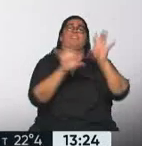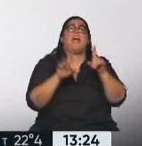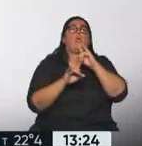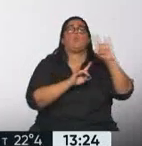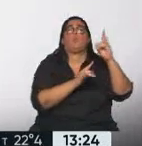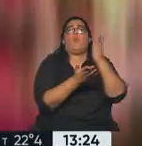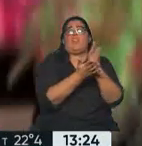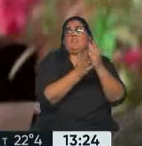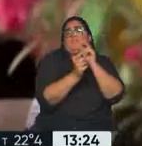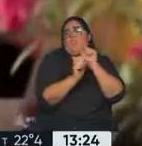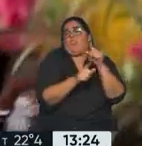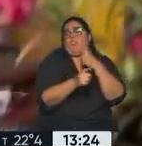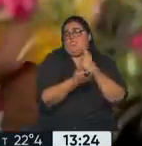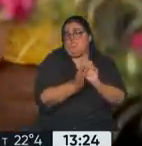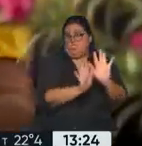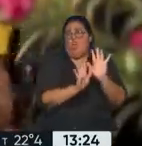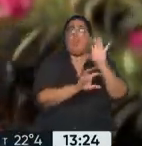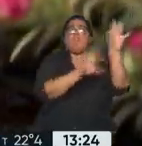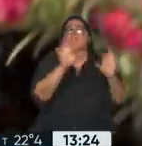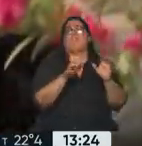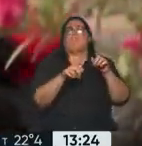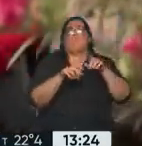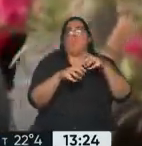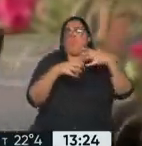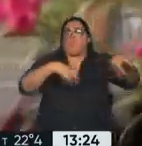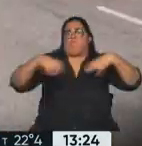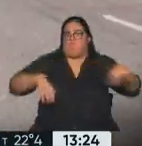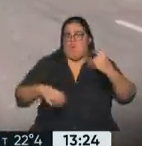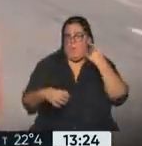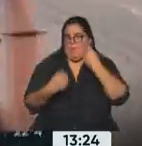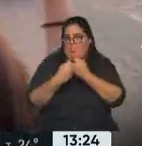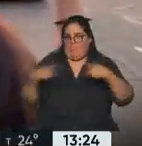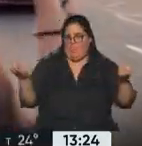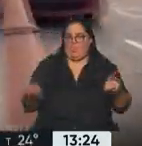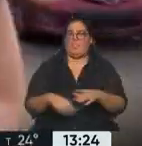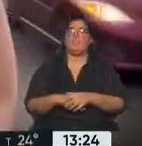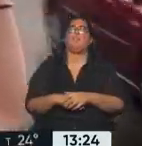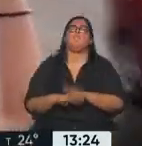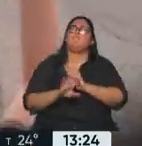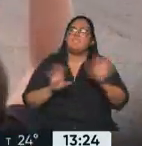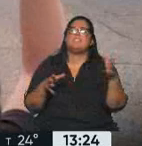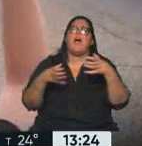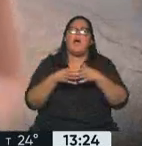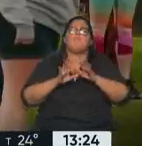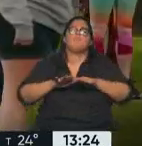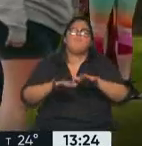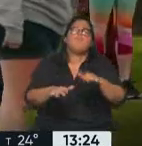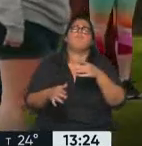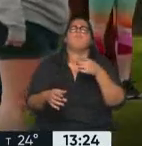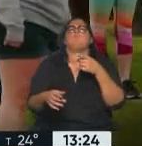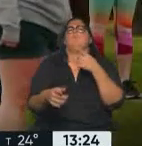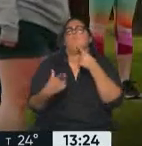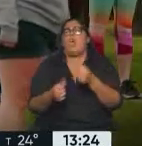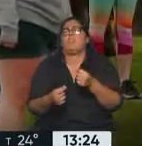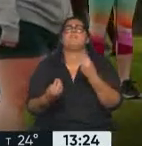país. Varios estados republicanos ya aprobaron leyes para limitar el derecho al aborto o prohibirlo, una situación